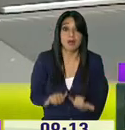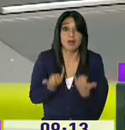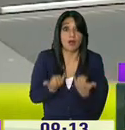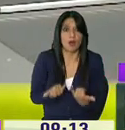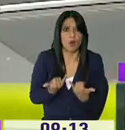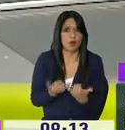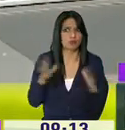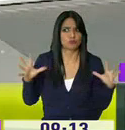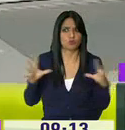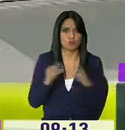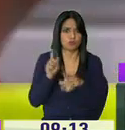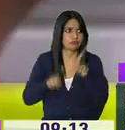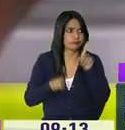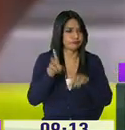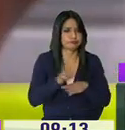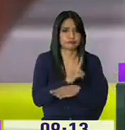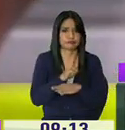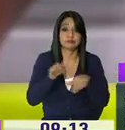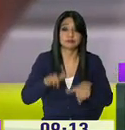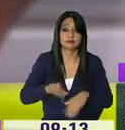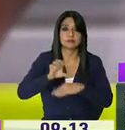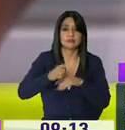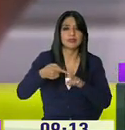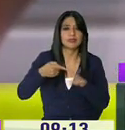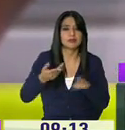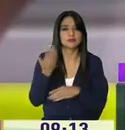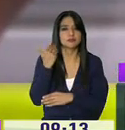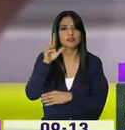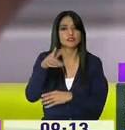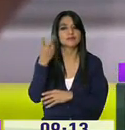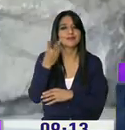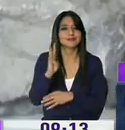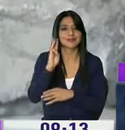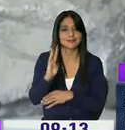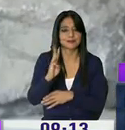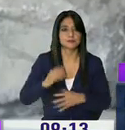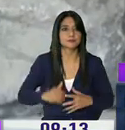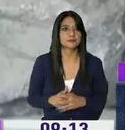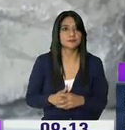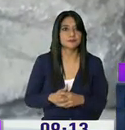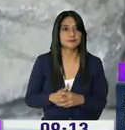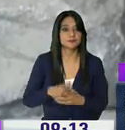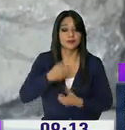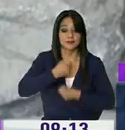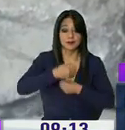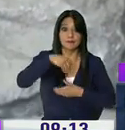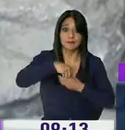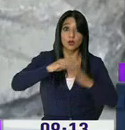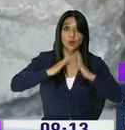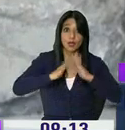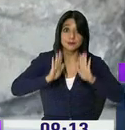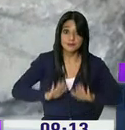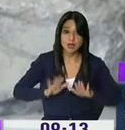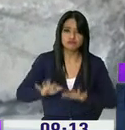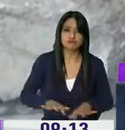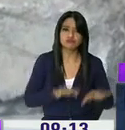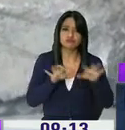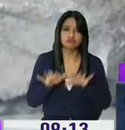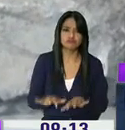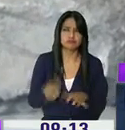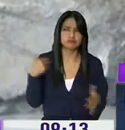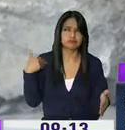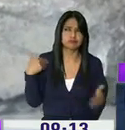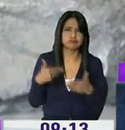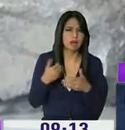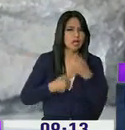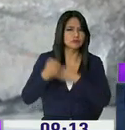muy utilizada, tiene vigencia en Ecuador desde el 2016. El teletrabajo es una modalidad que se ha venido aplicando ya desde hace